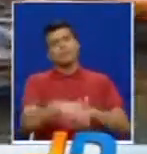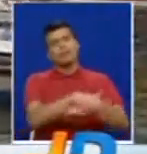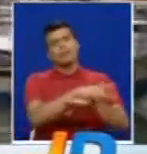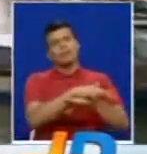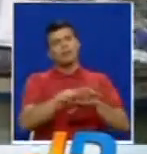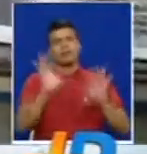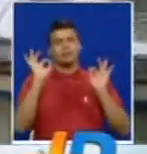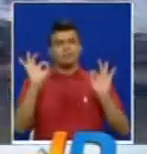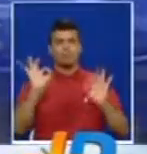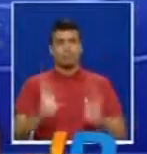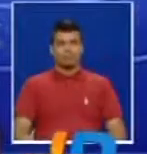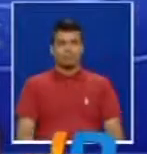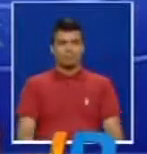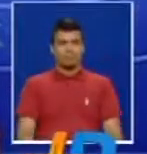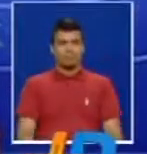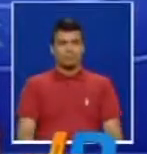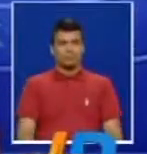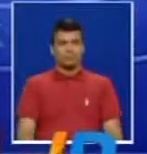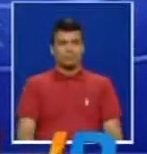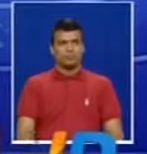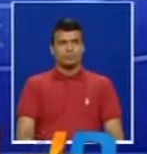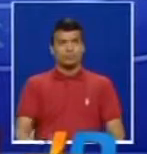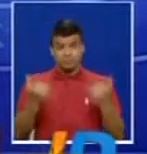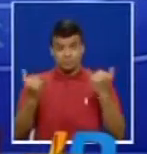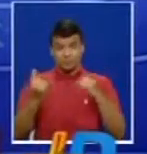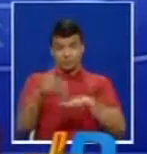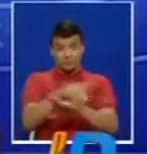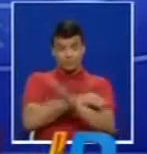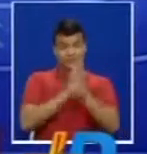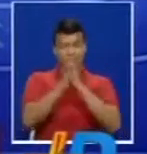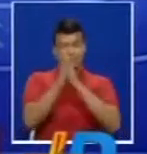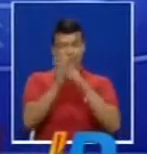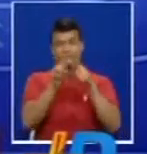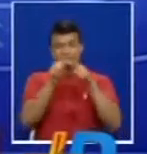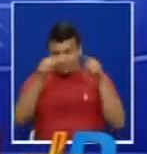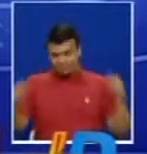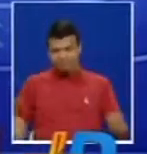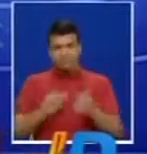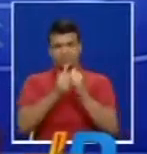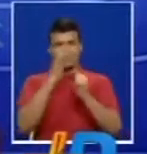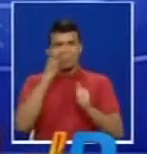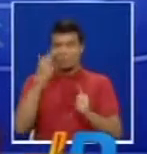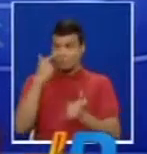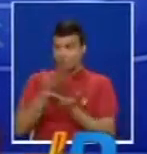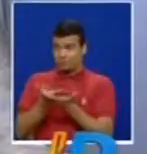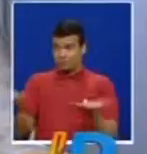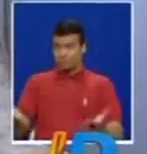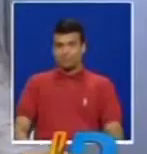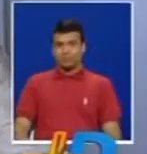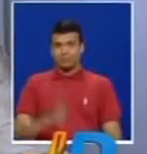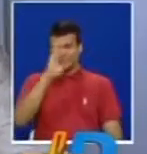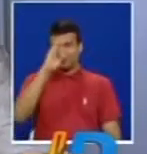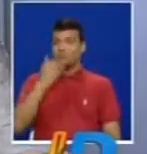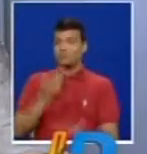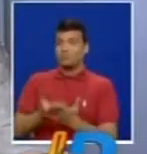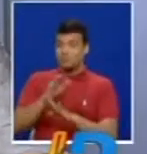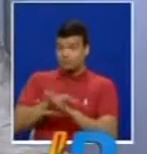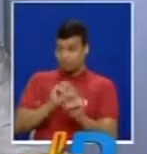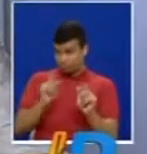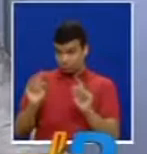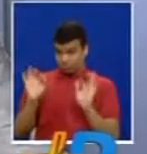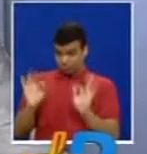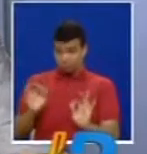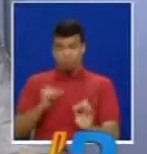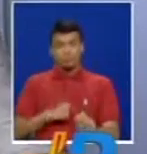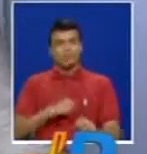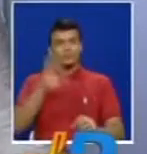y Ladrilleros. Y ahora veamos un avance de la información deportiva con Jaime Dinas. Jaime, adelante. Sofía, hola, buena tarde, ¿qué tal? Marcaron